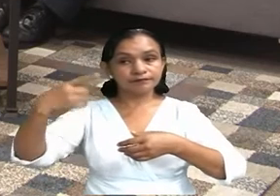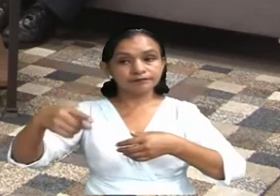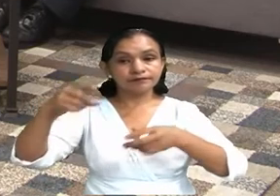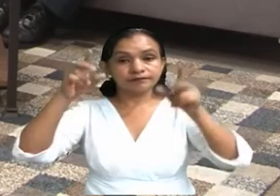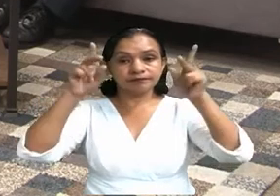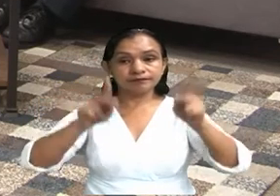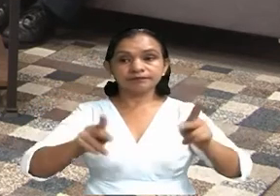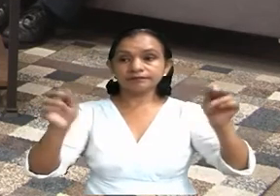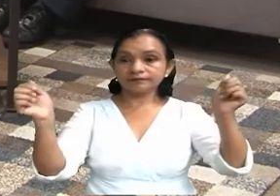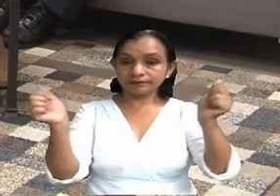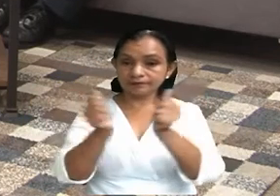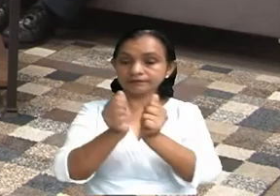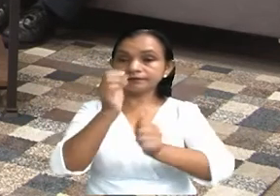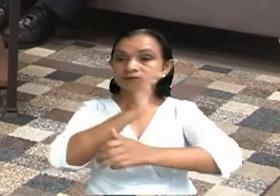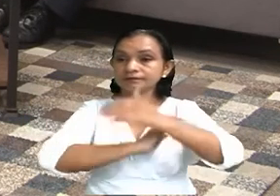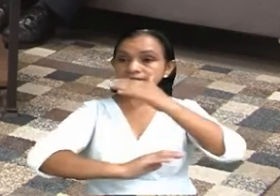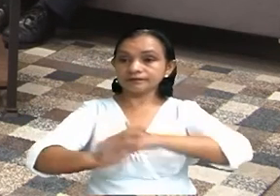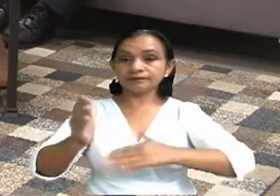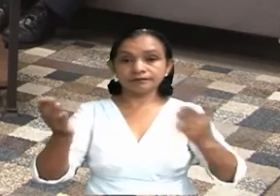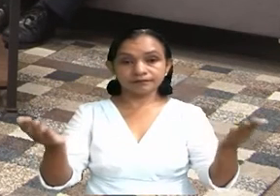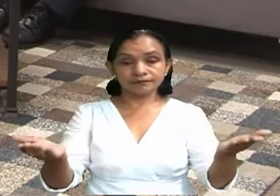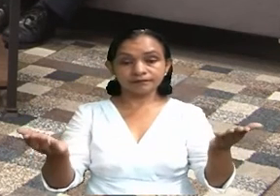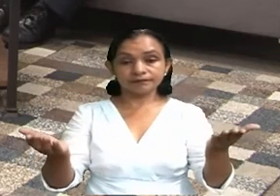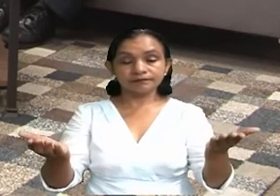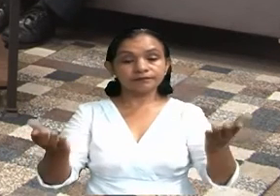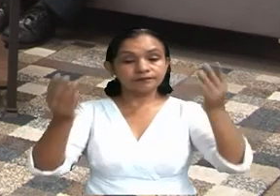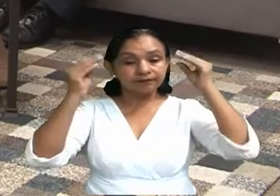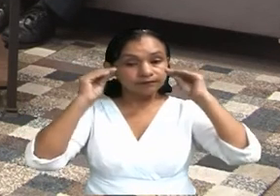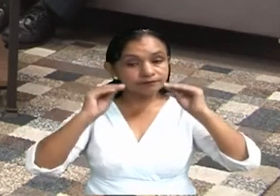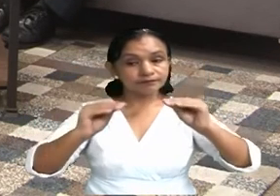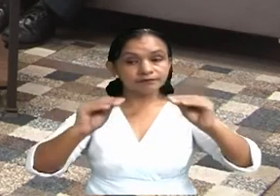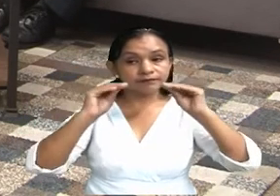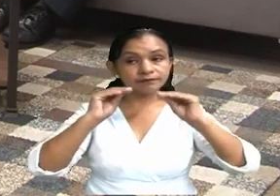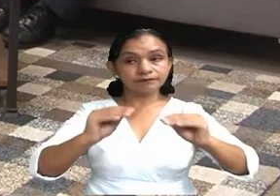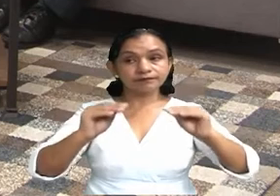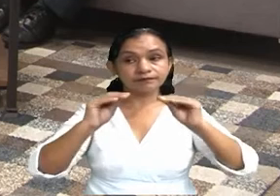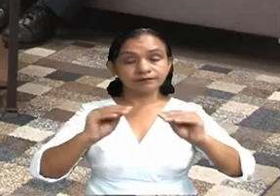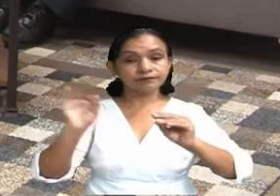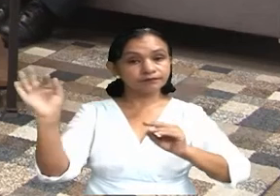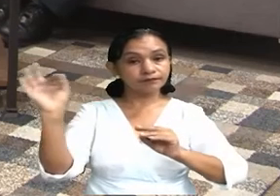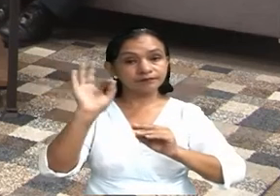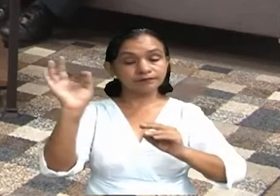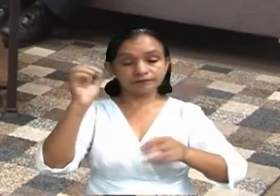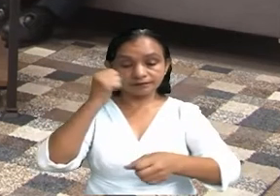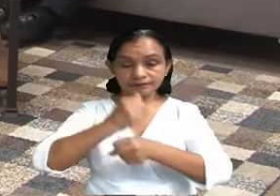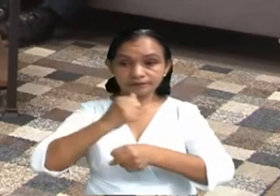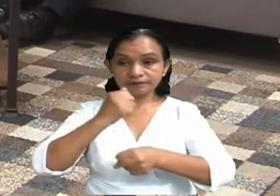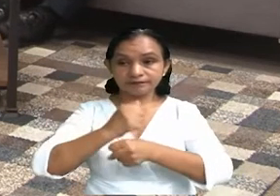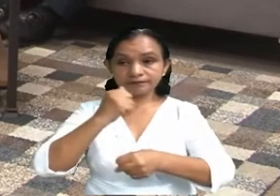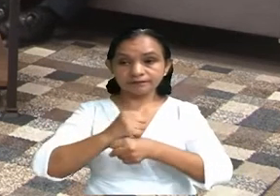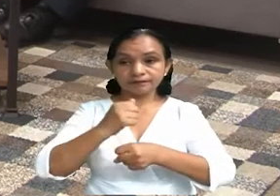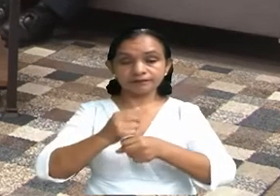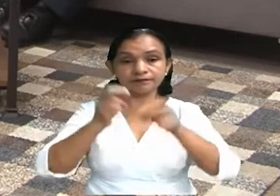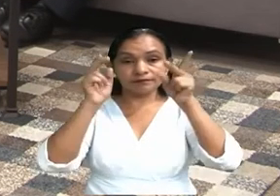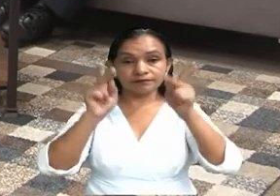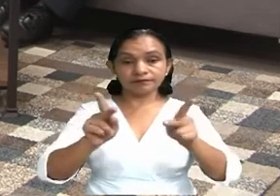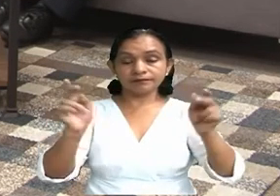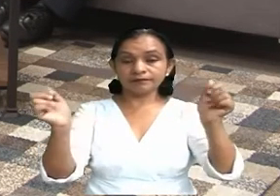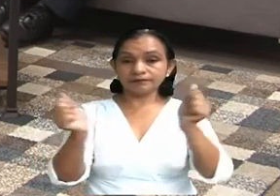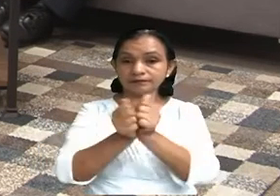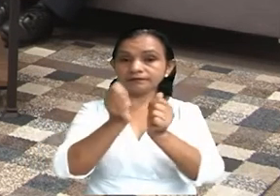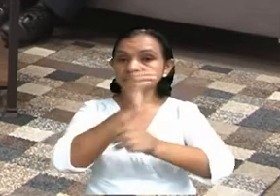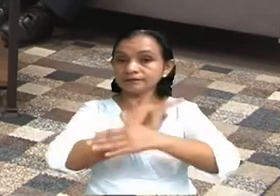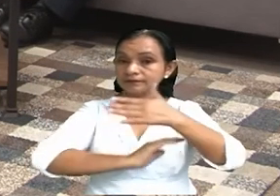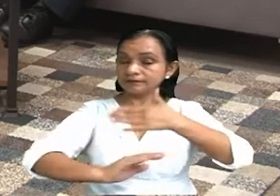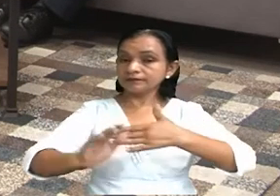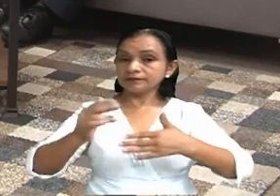la persona con discapacidad, y es la educación, es la formación laboral la que a la persona con discapacidad